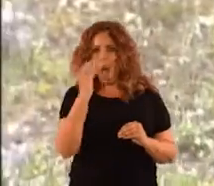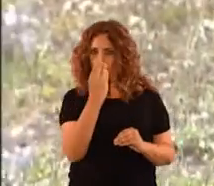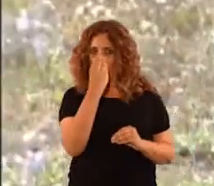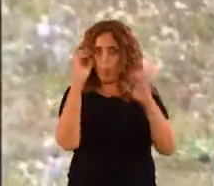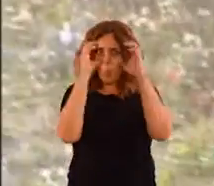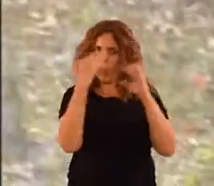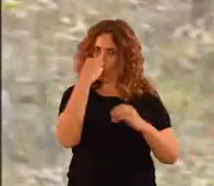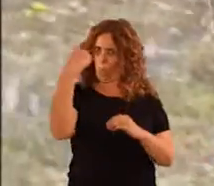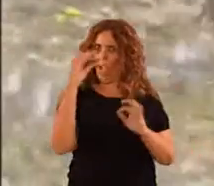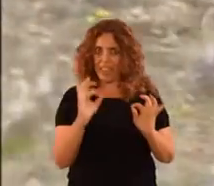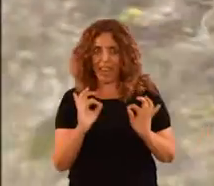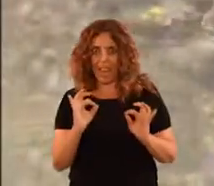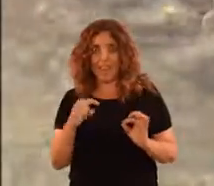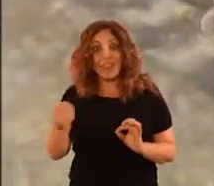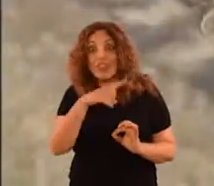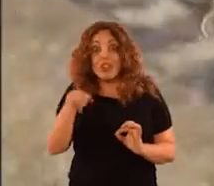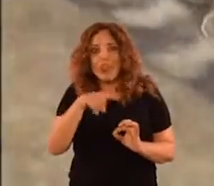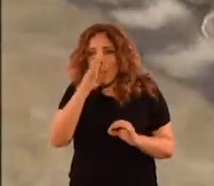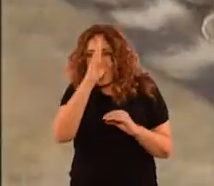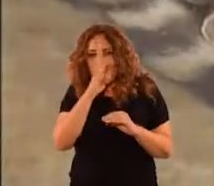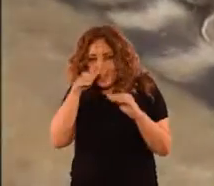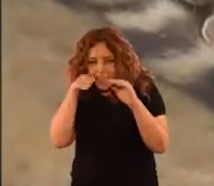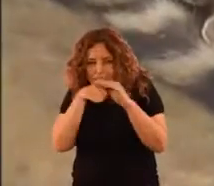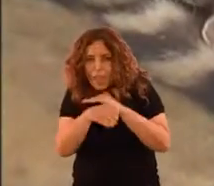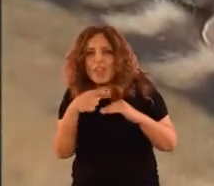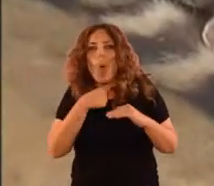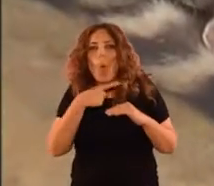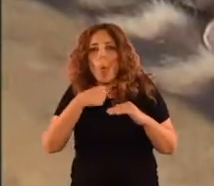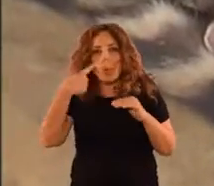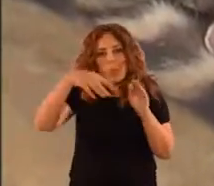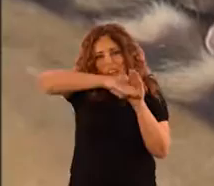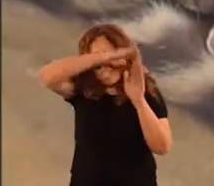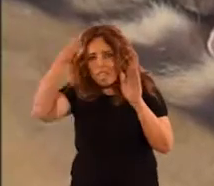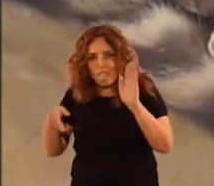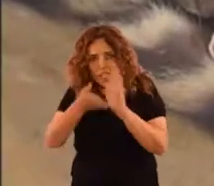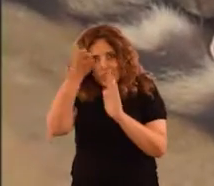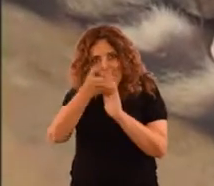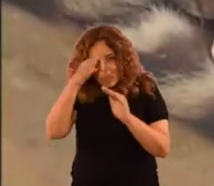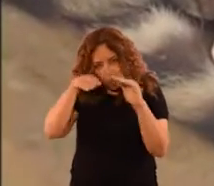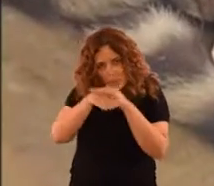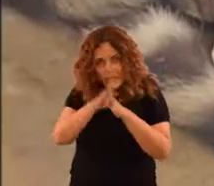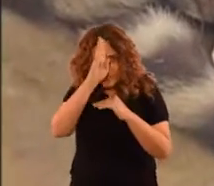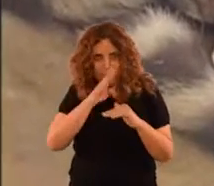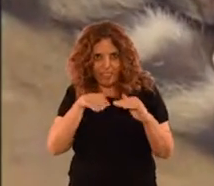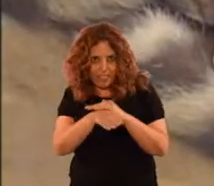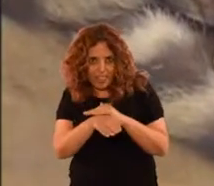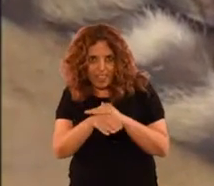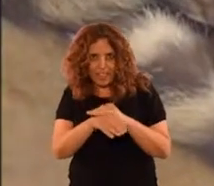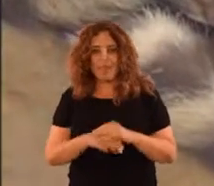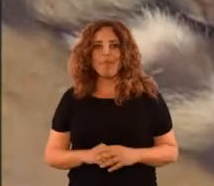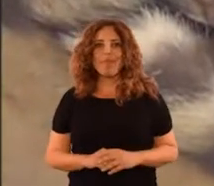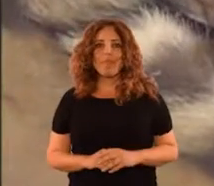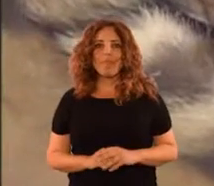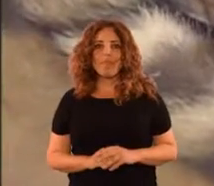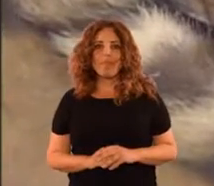la comadreja y la jineta, que encuentran refugio seguro entre los huecos de los grandes bloques de yeso bajo la cornisa.